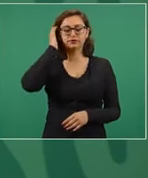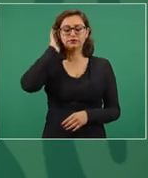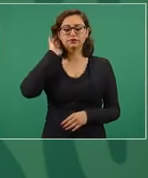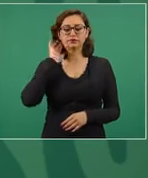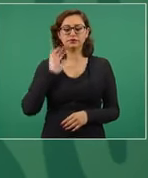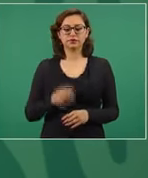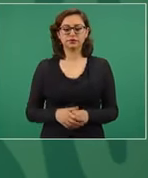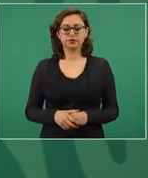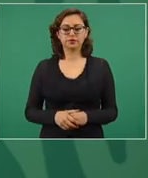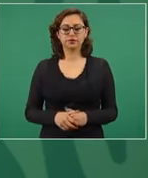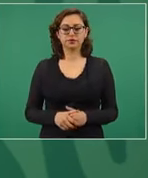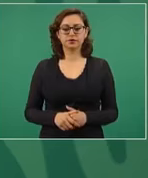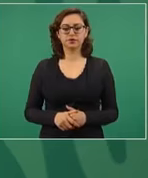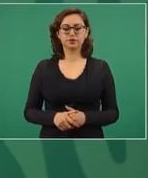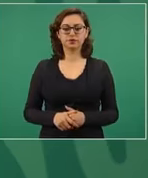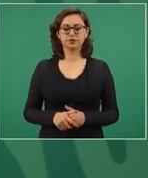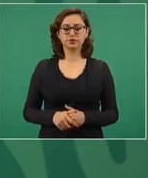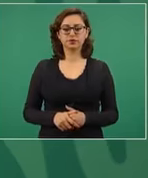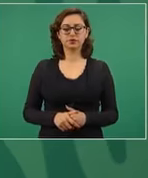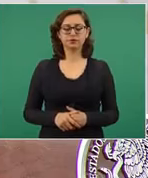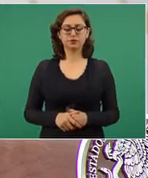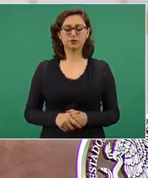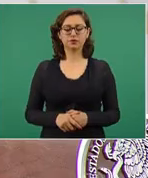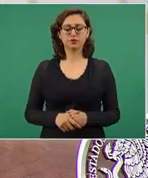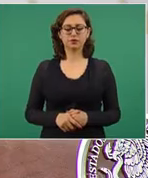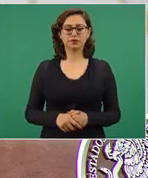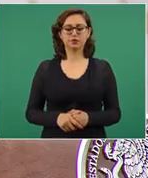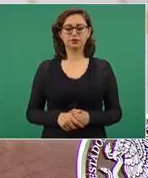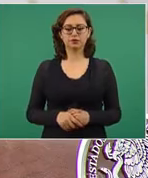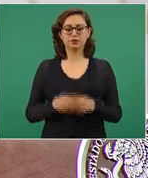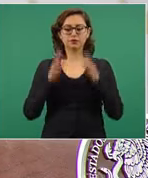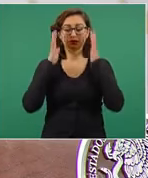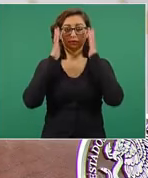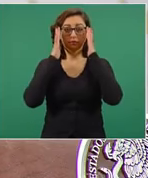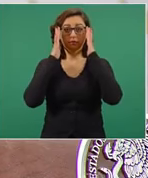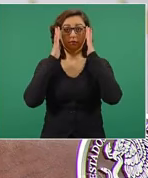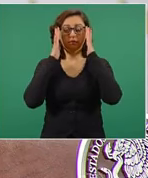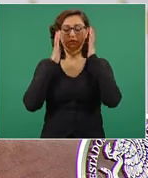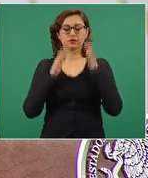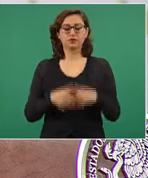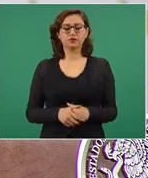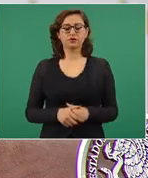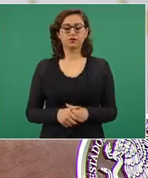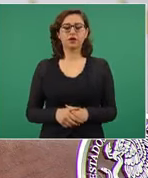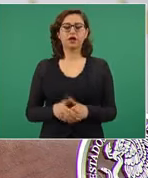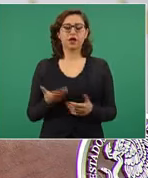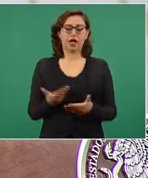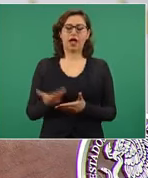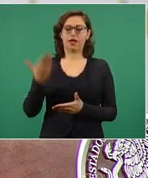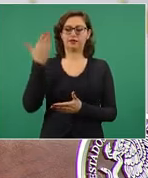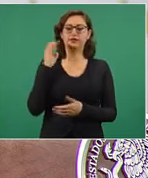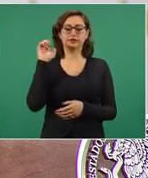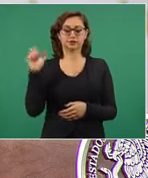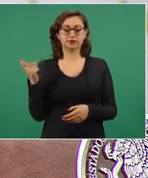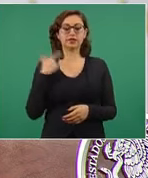También en ese tiempo de este operativo rápido y furioso se